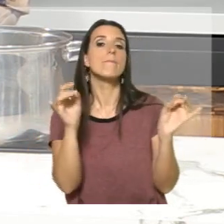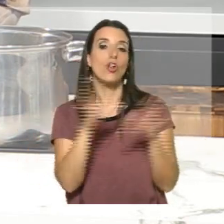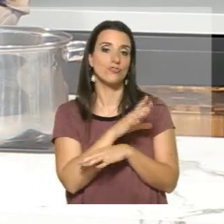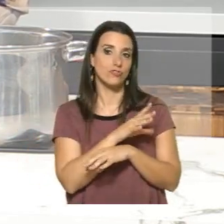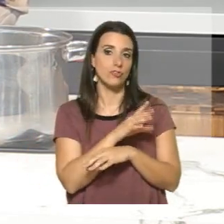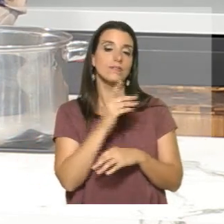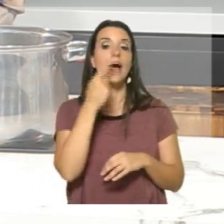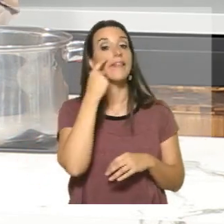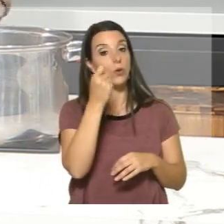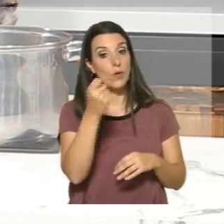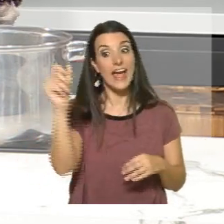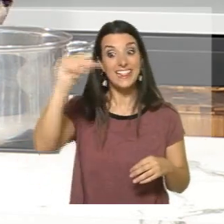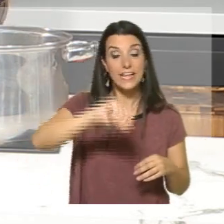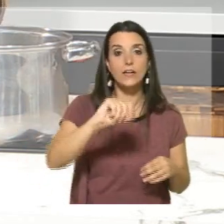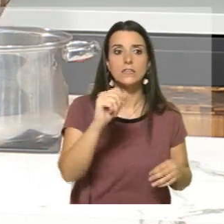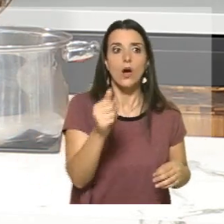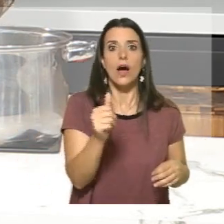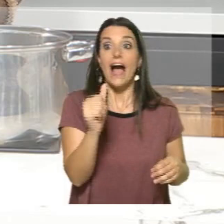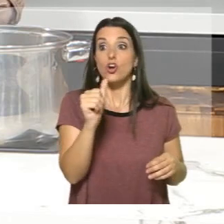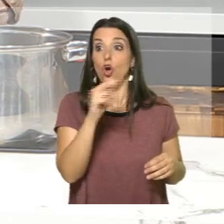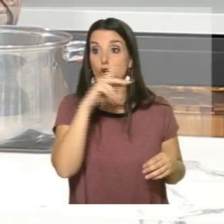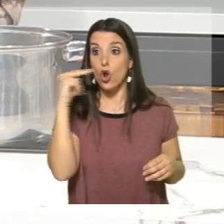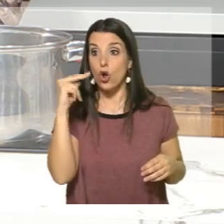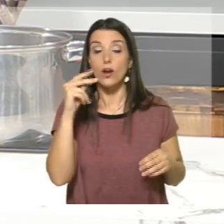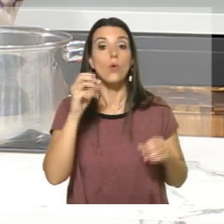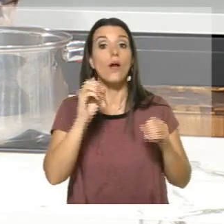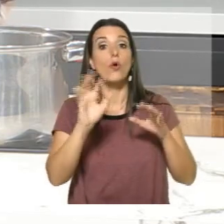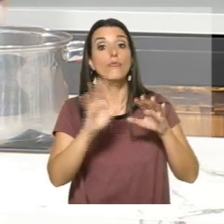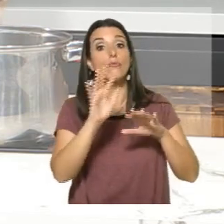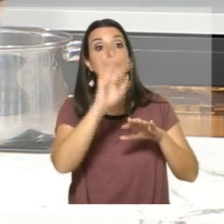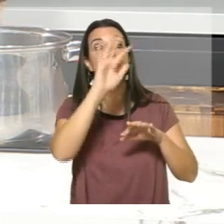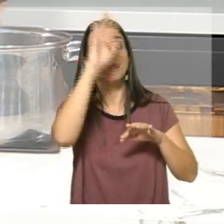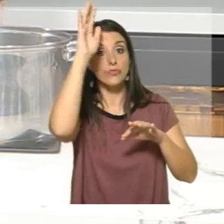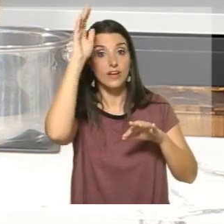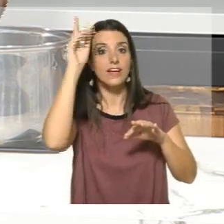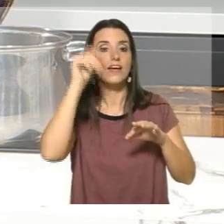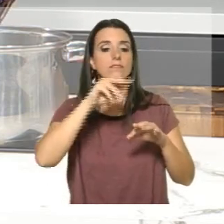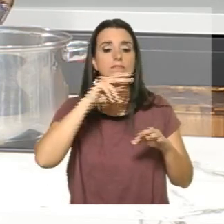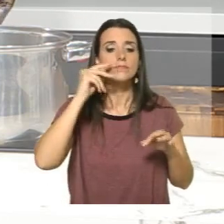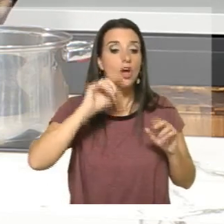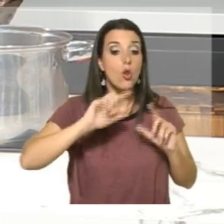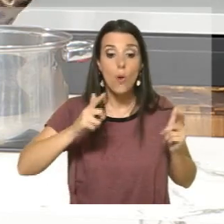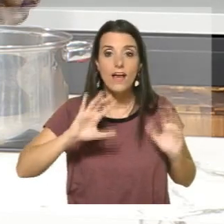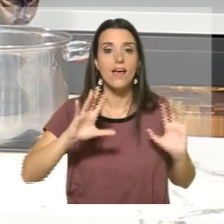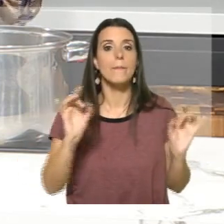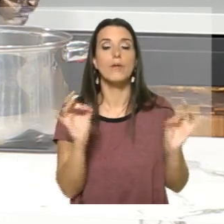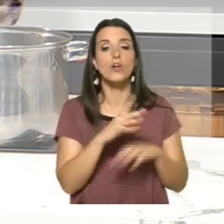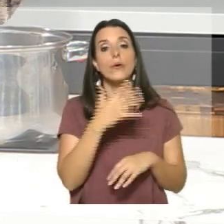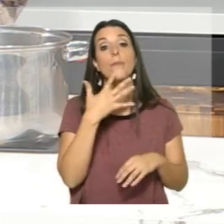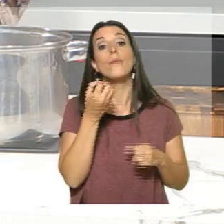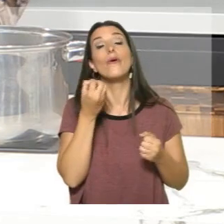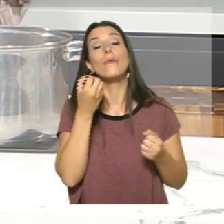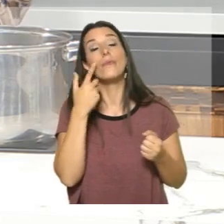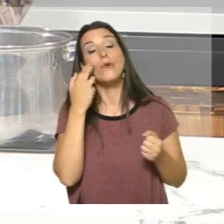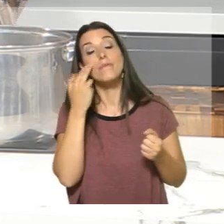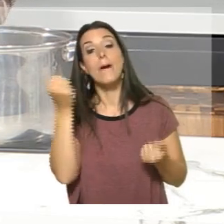vas a sentir, mirá que lo vas a sentir. No, por un rato. Sí, unos minutos. Claro, un ratito. Porque si manejás, se evapora el alcohol, ¿no? Claro. Si